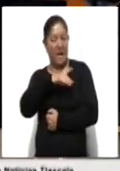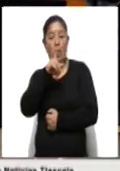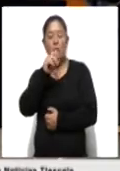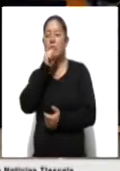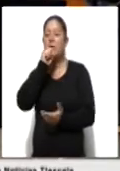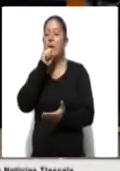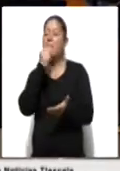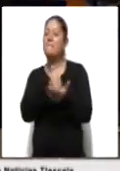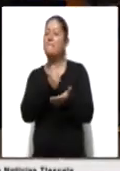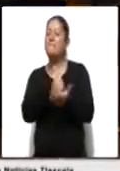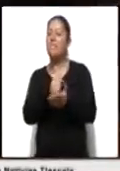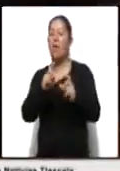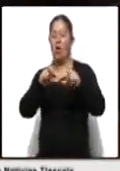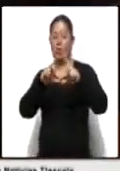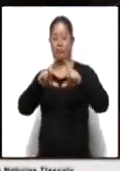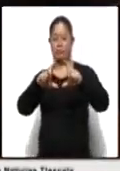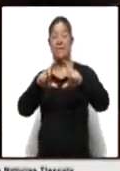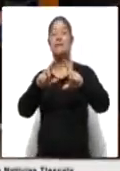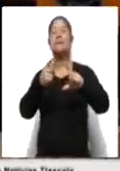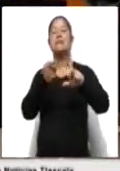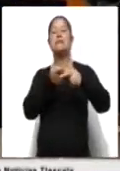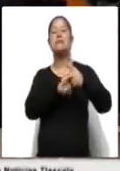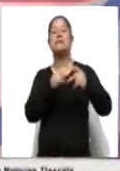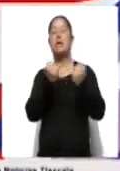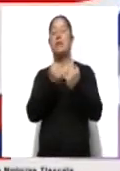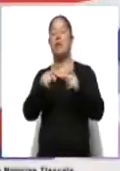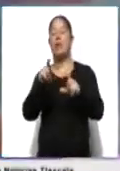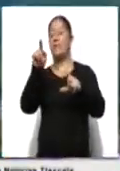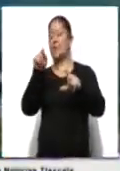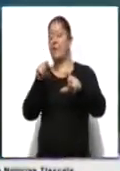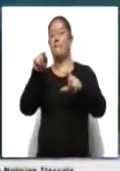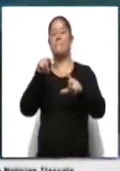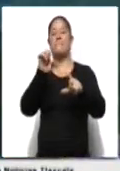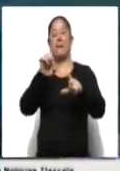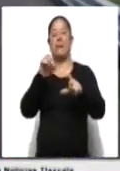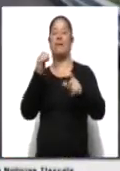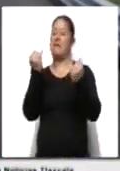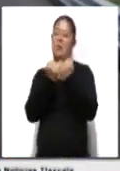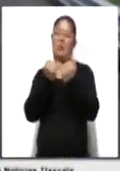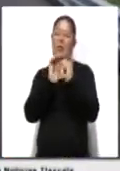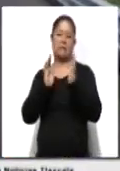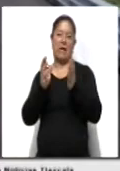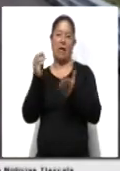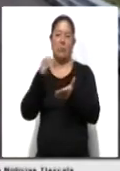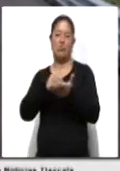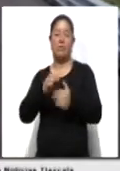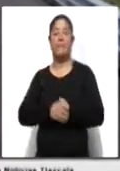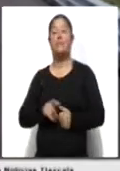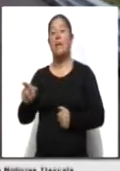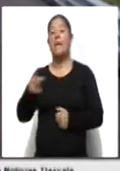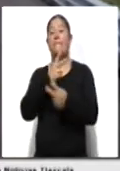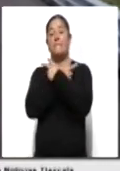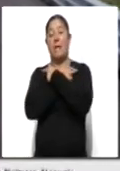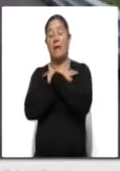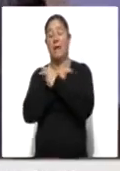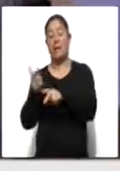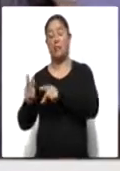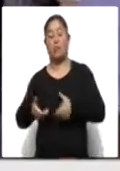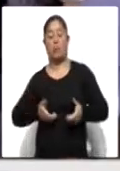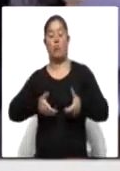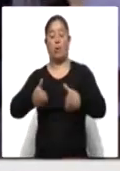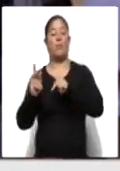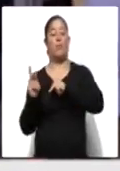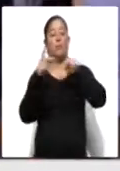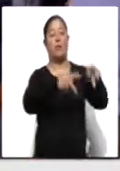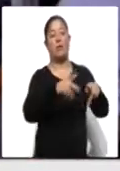portada, además de que por fin se le agregó el acento a México. Debido al inicio del periodo vacacional, Caminos y Puentes Federales puso en marcha